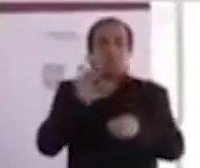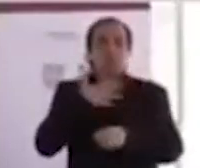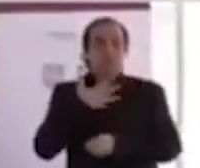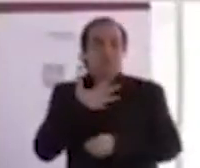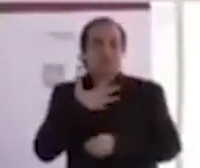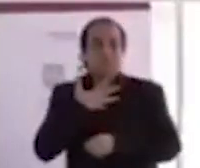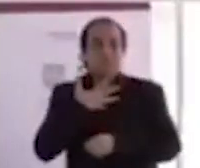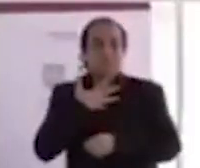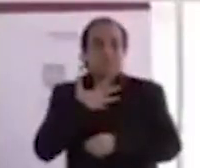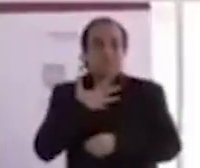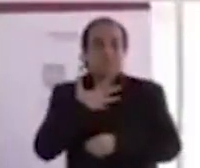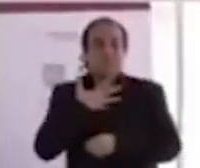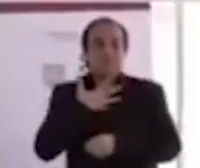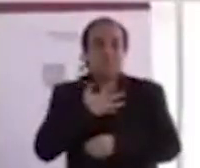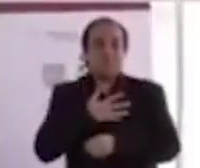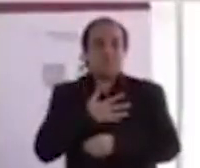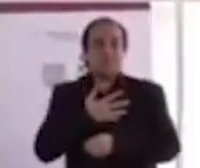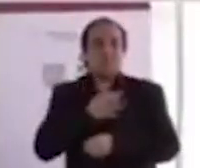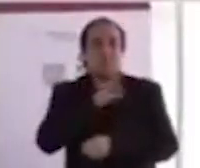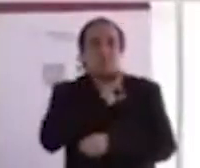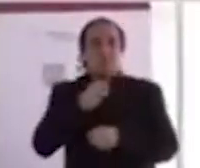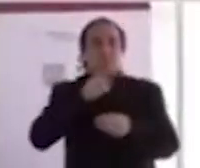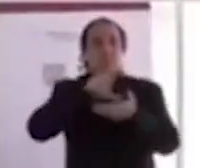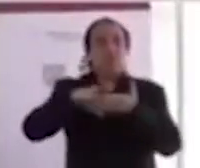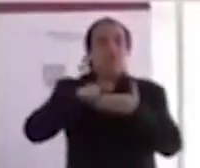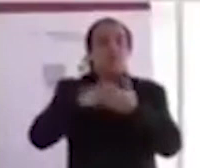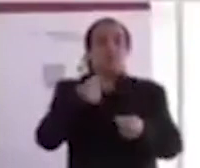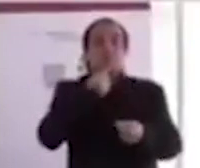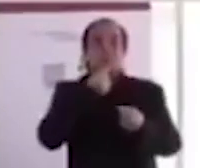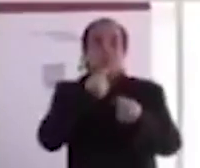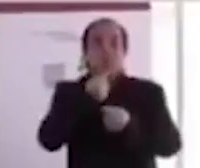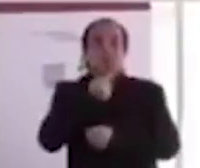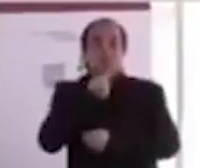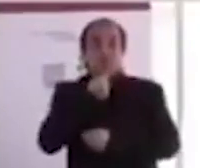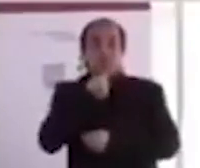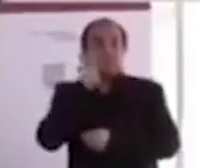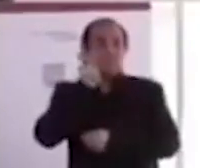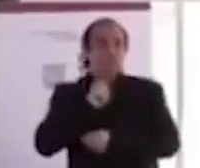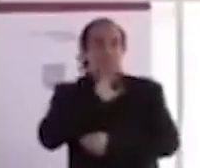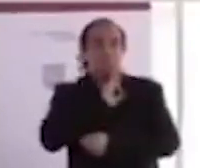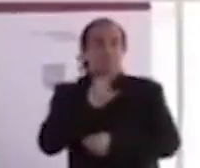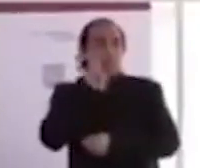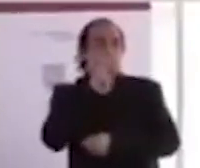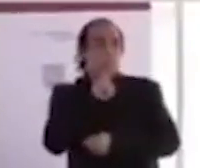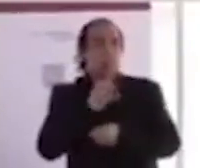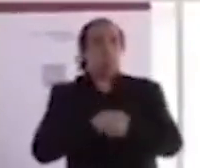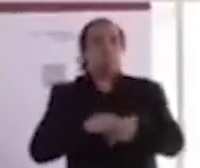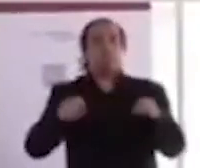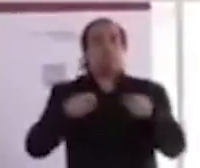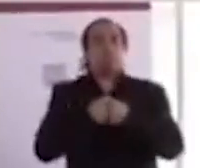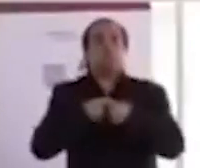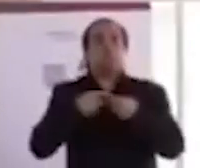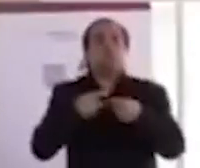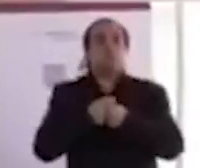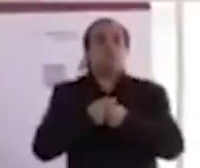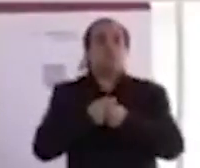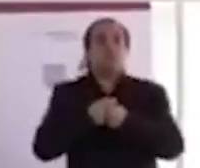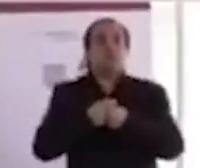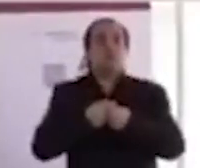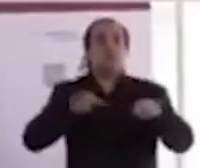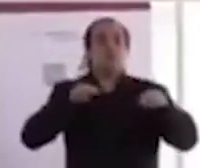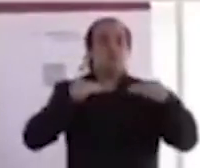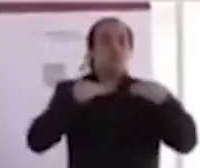que este programa incluirá a las 35 colonias que regularmente eran consideradas como prioritarias